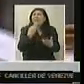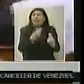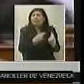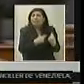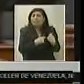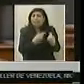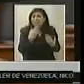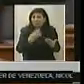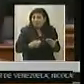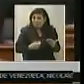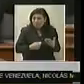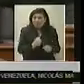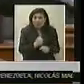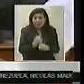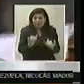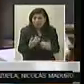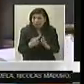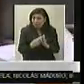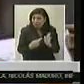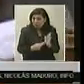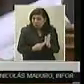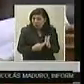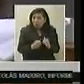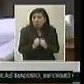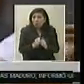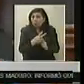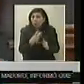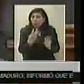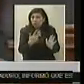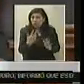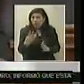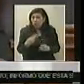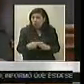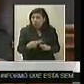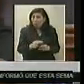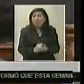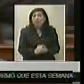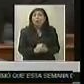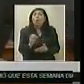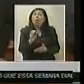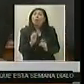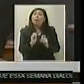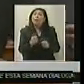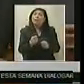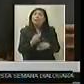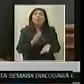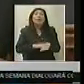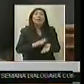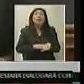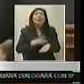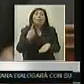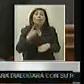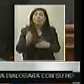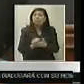responsable? ¿Quién firma y quién elabora esta resolución con 284 nombres? ¿O le estamos echando la culpa